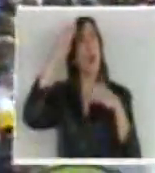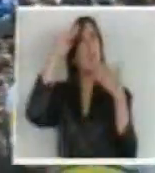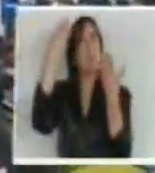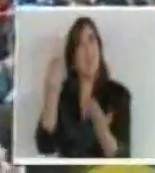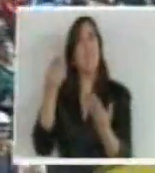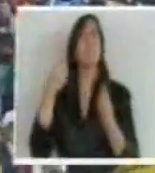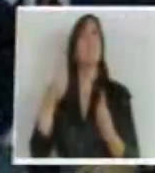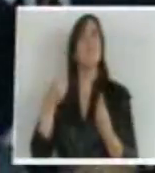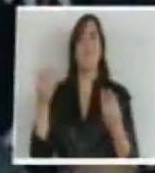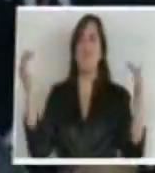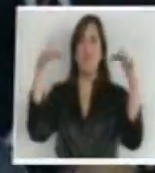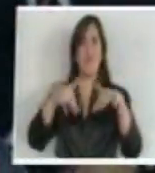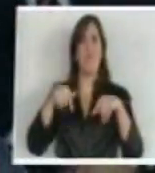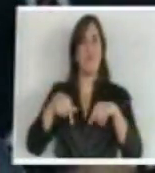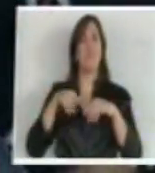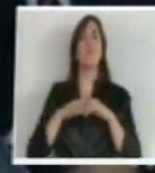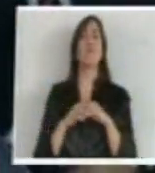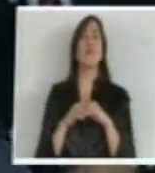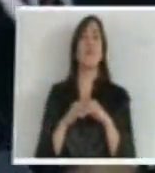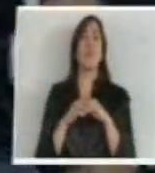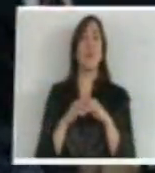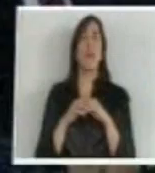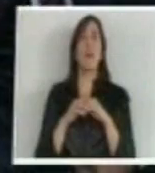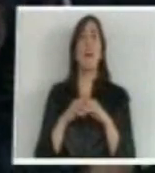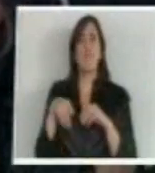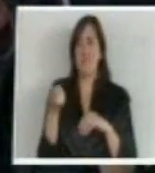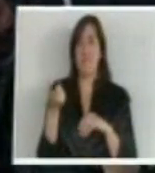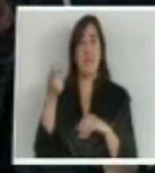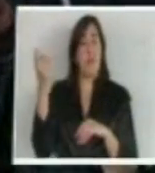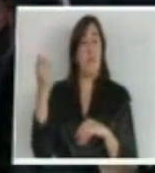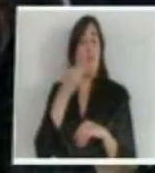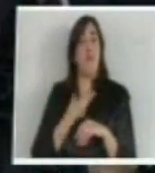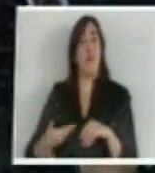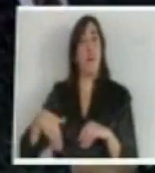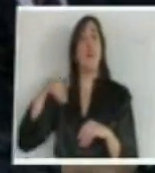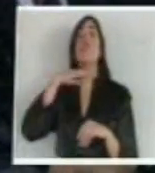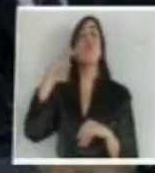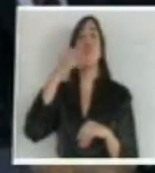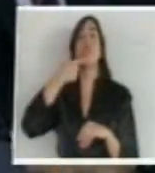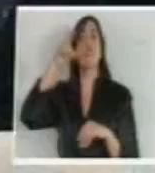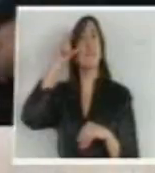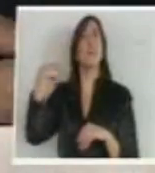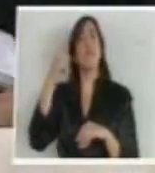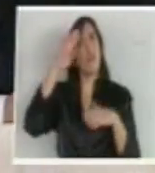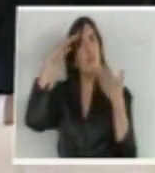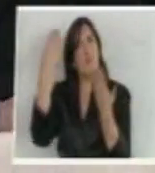Para recordar como recién decía José, a nuestros próceres,